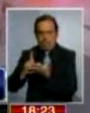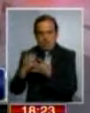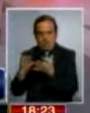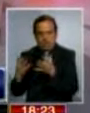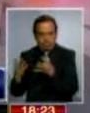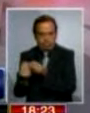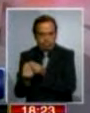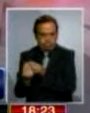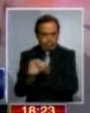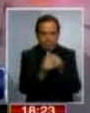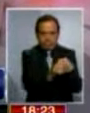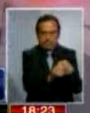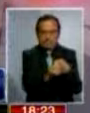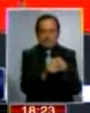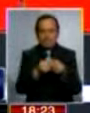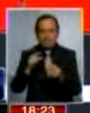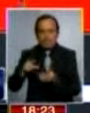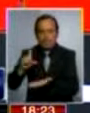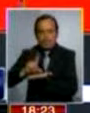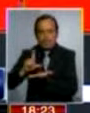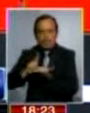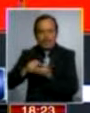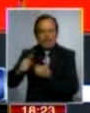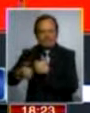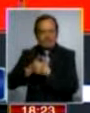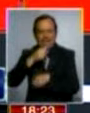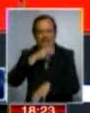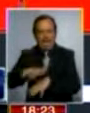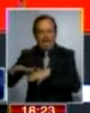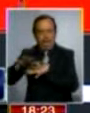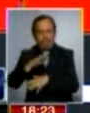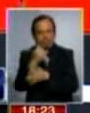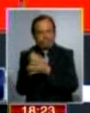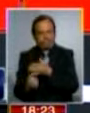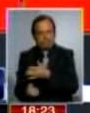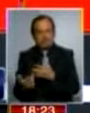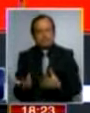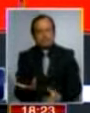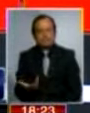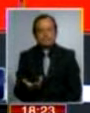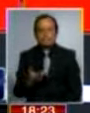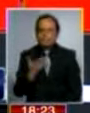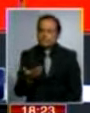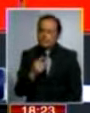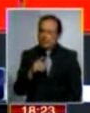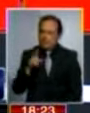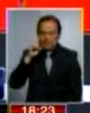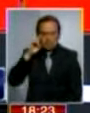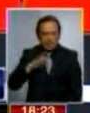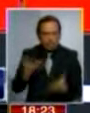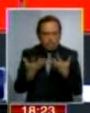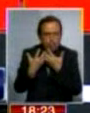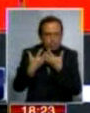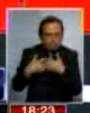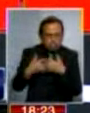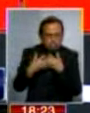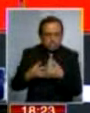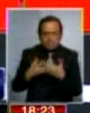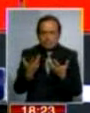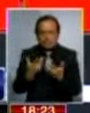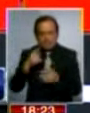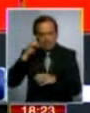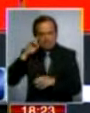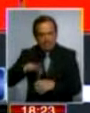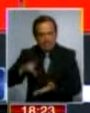construidos bajo la cuota de inundación. Pero sabiendo ya eso, ¿no es posible tener un mecanismo que, sabiendo